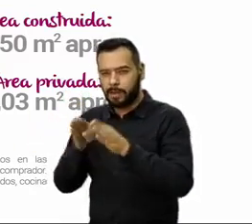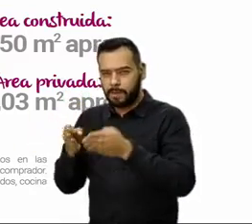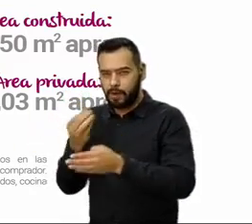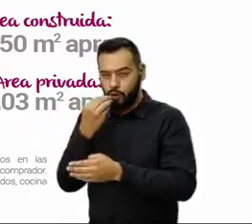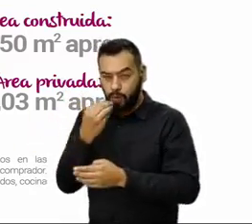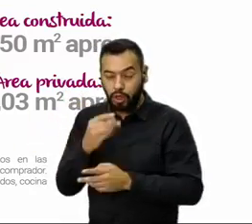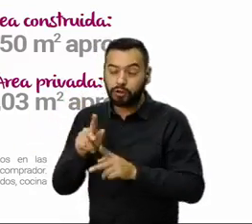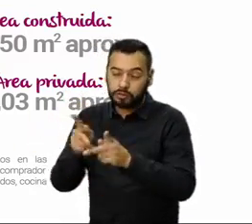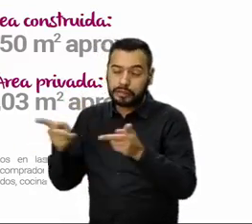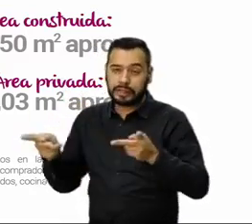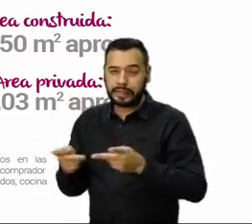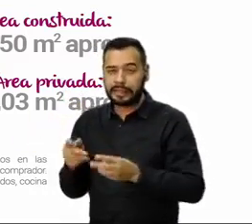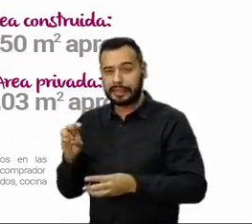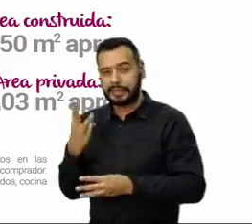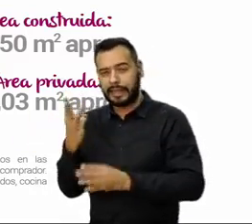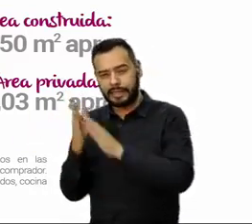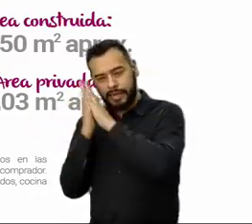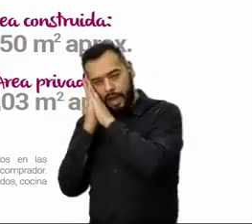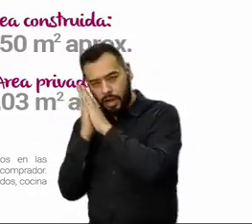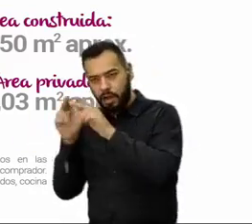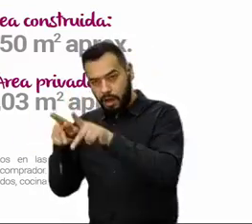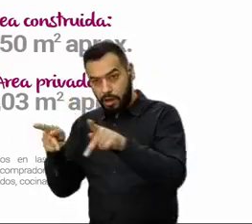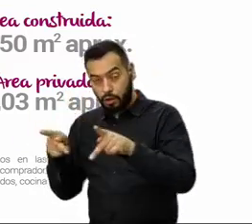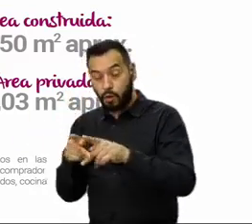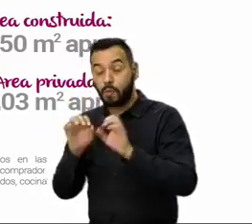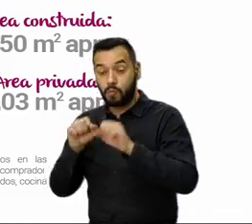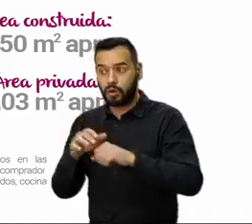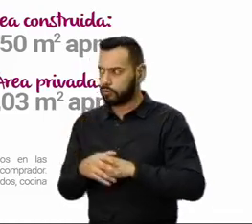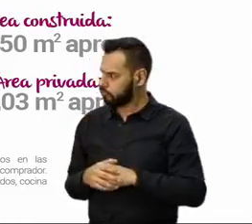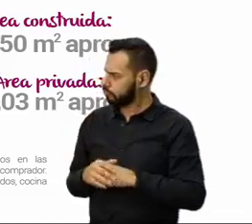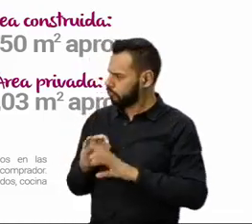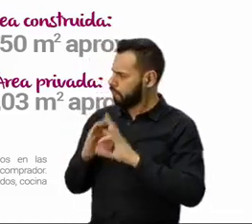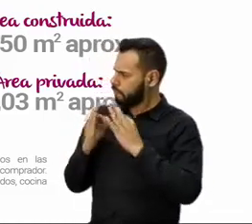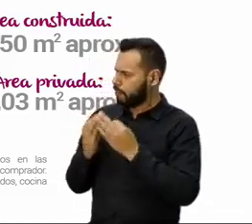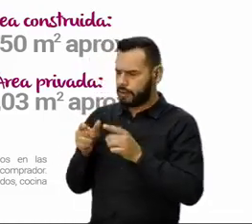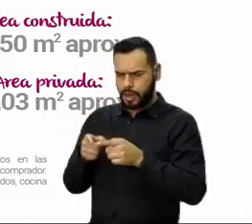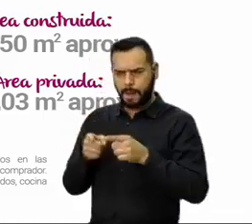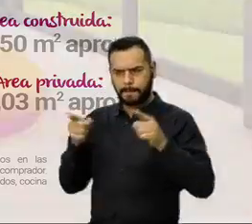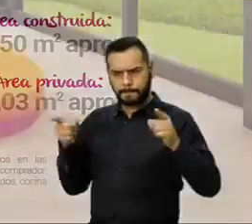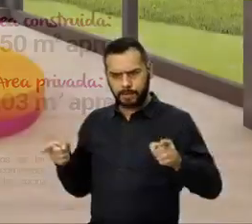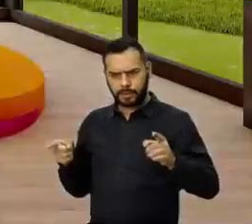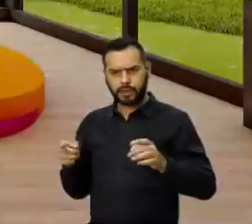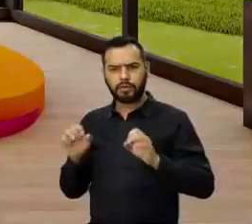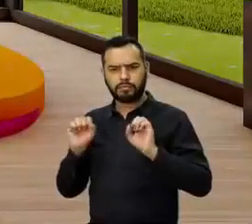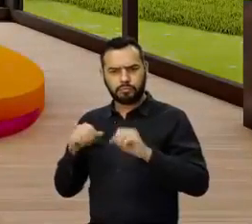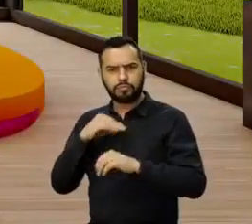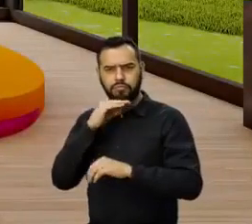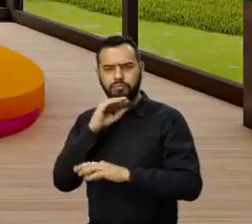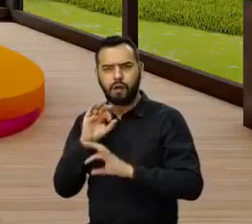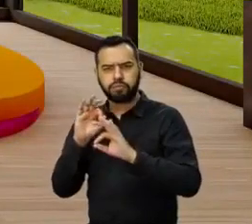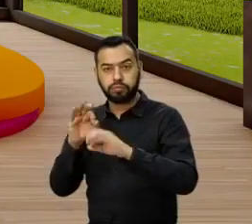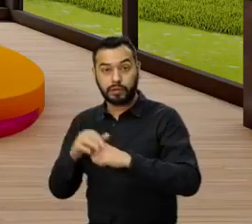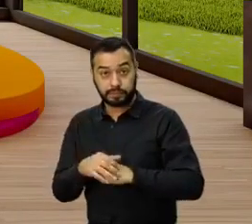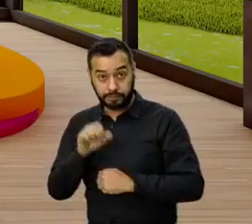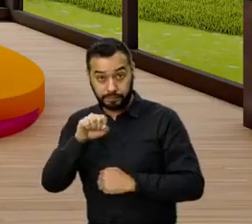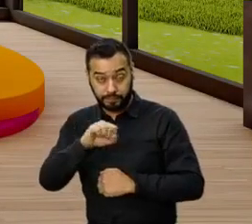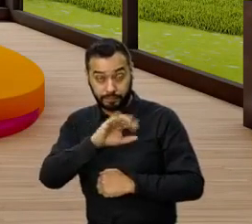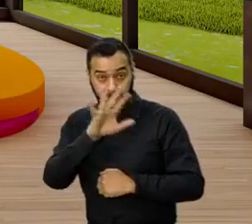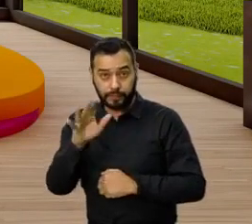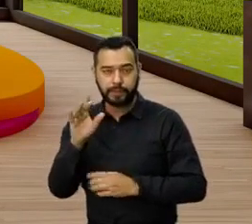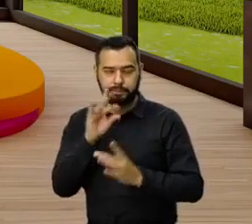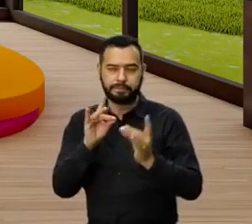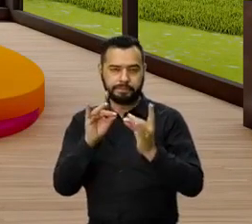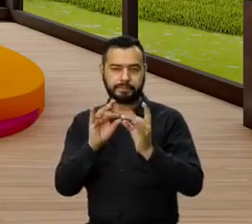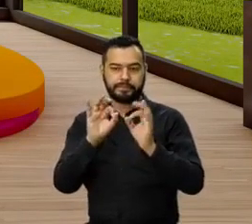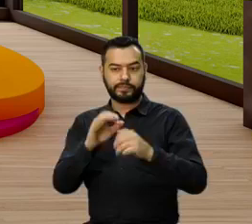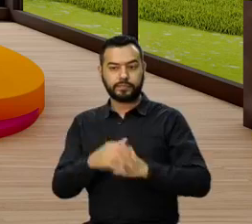tercera alcoba o sea que podría era una familia digamos que un poco más grande y estaría súper bien acumular aquí siento perfectamente